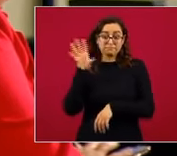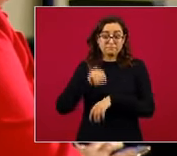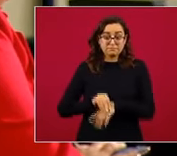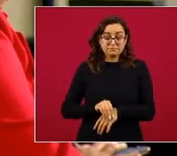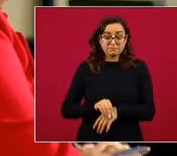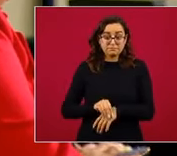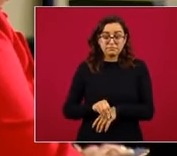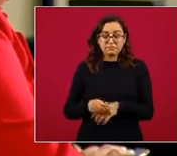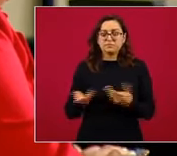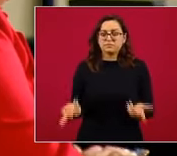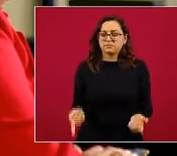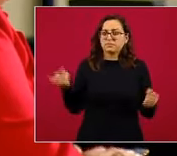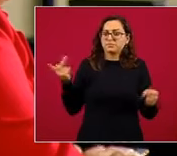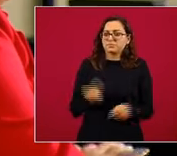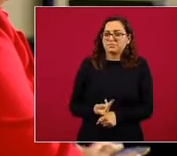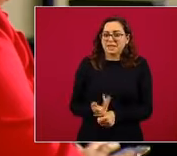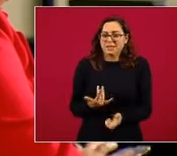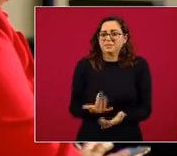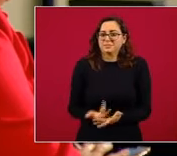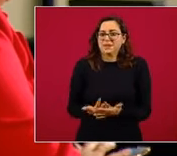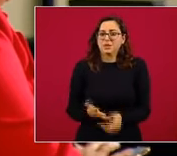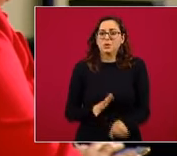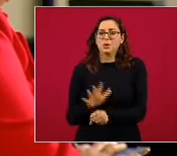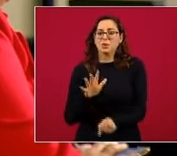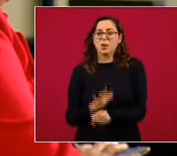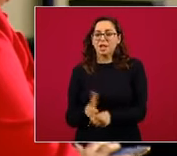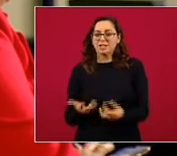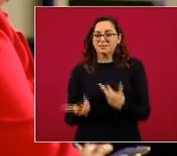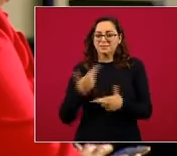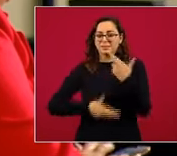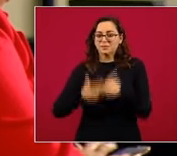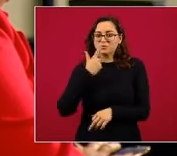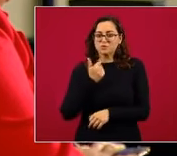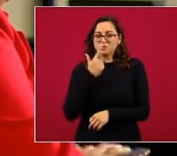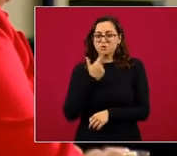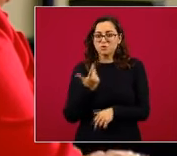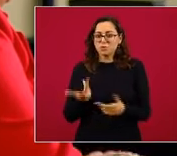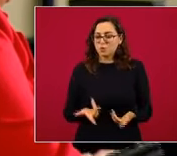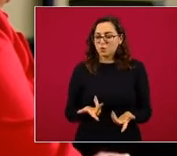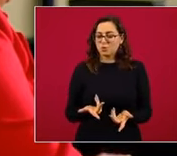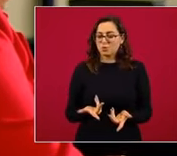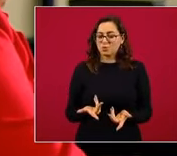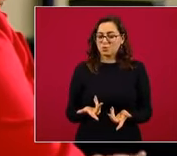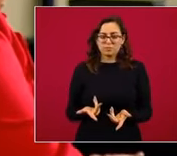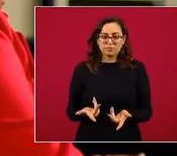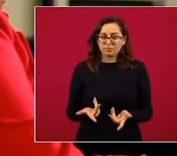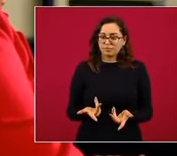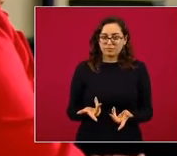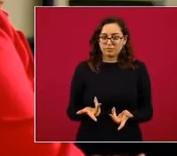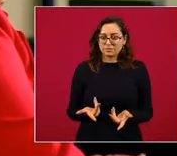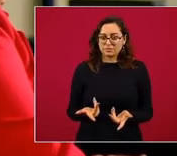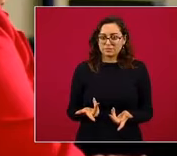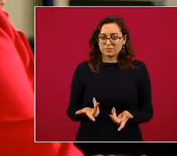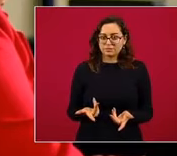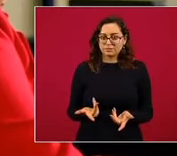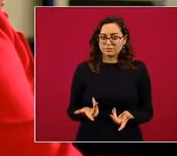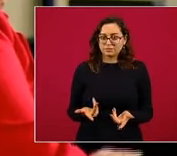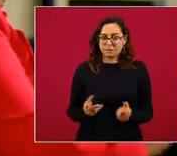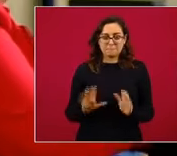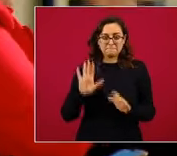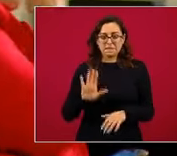ser así, ¿qué señal se espera para que la Ciudad de México entre en rojo? Porque sabemos que parece que nos dijeron salgan y